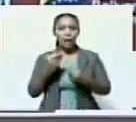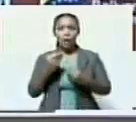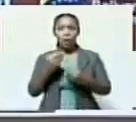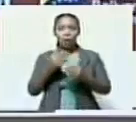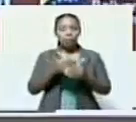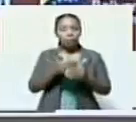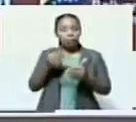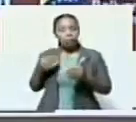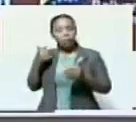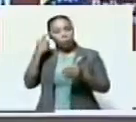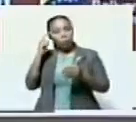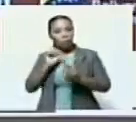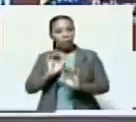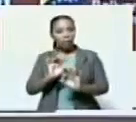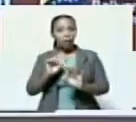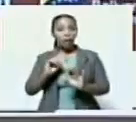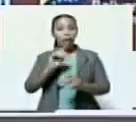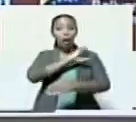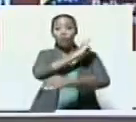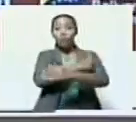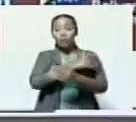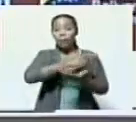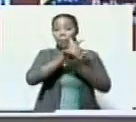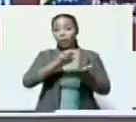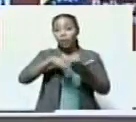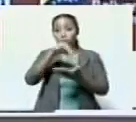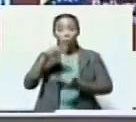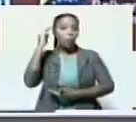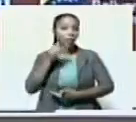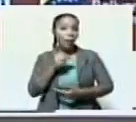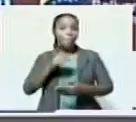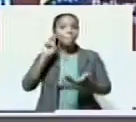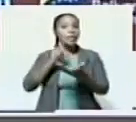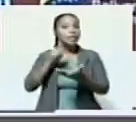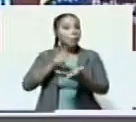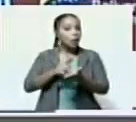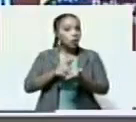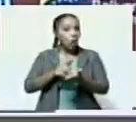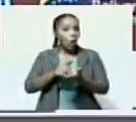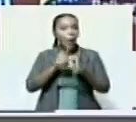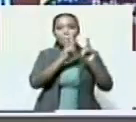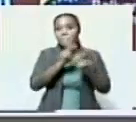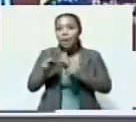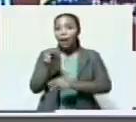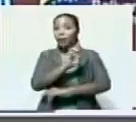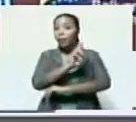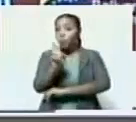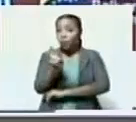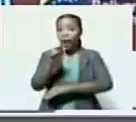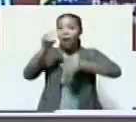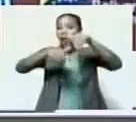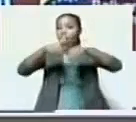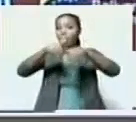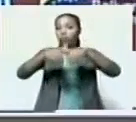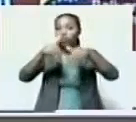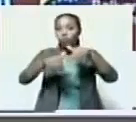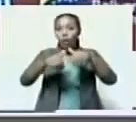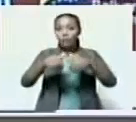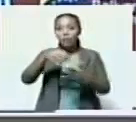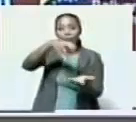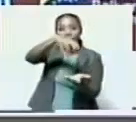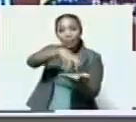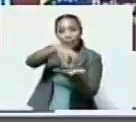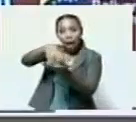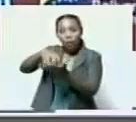atrás, la Fuerza Armada Nacional Bolivariana participó en el Plan República, en las elecciones regionales